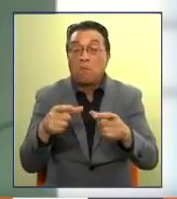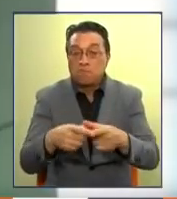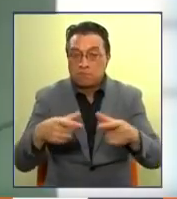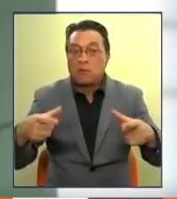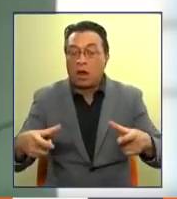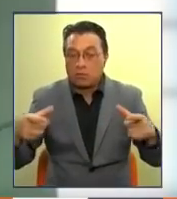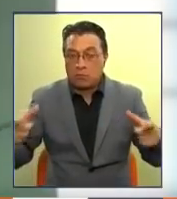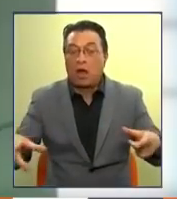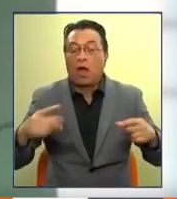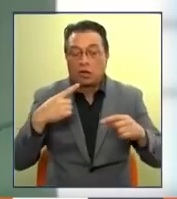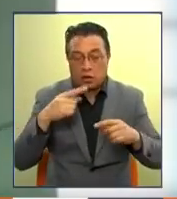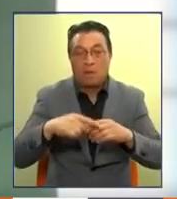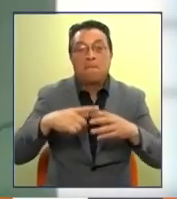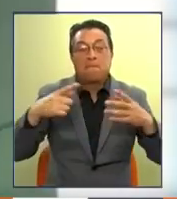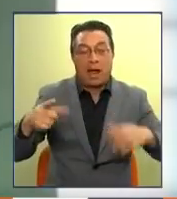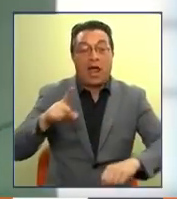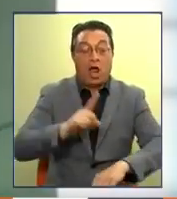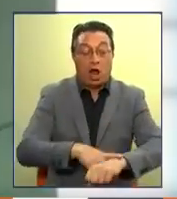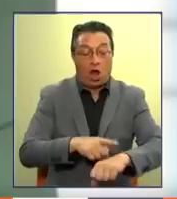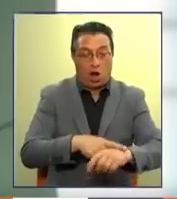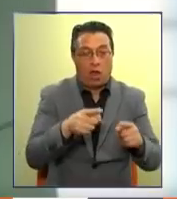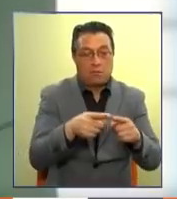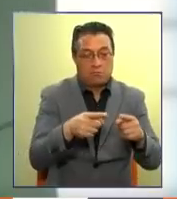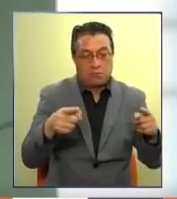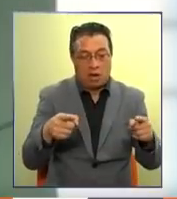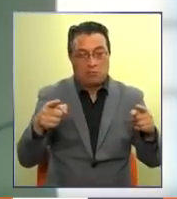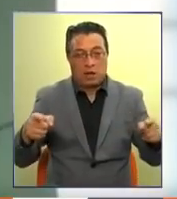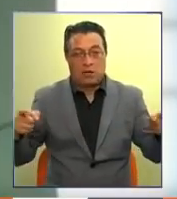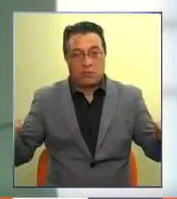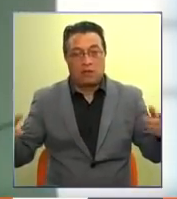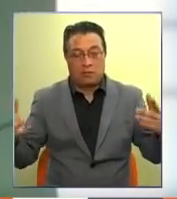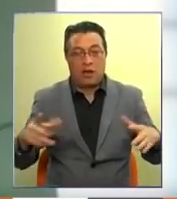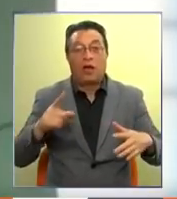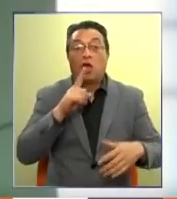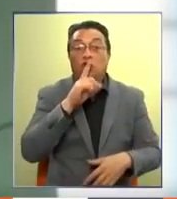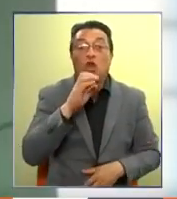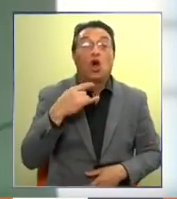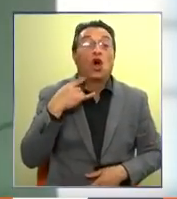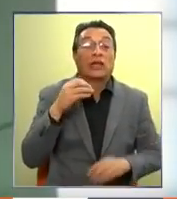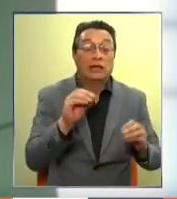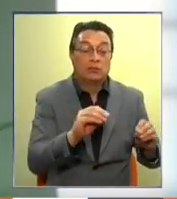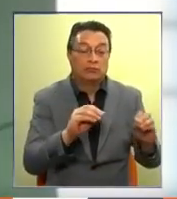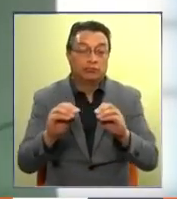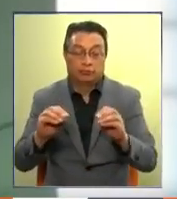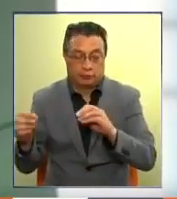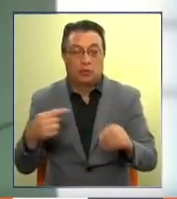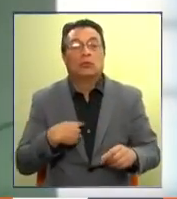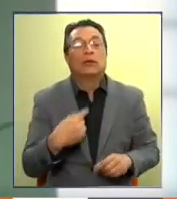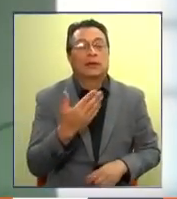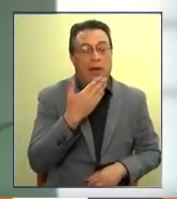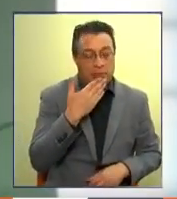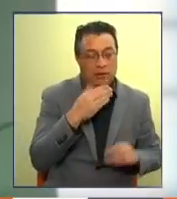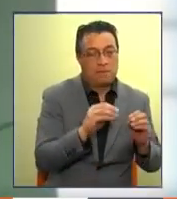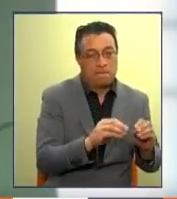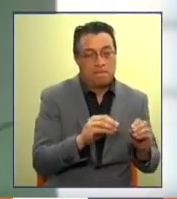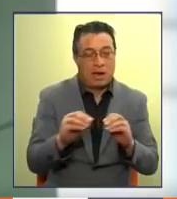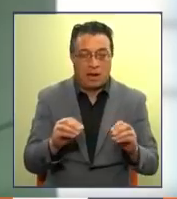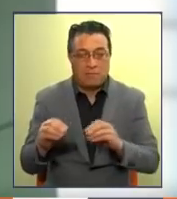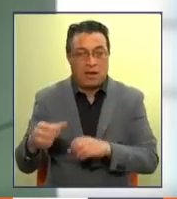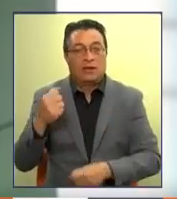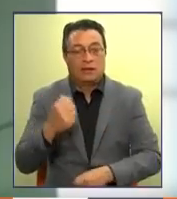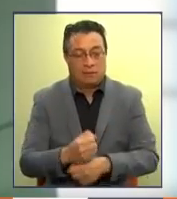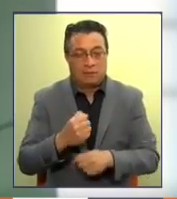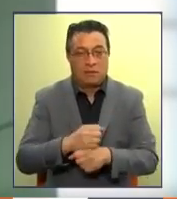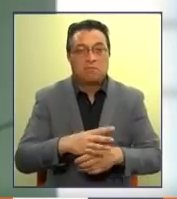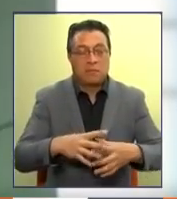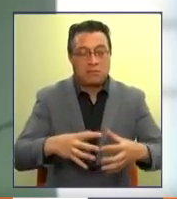parte, extendiendo el horario de operación cuando se extiende el inicio del toque de queda, ¿cierto?, hemos recuperado, ¿cierto?,